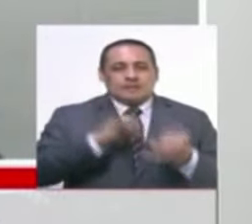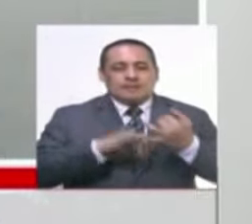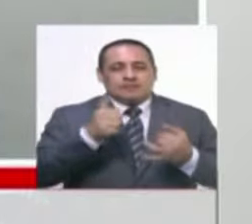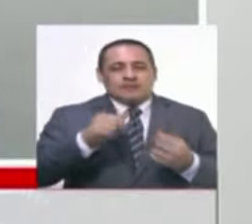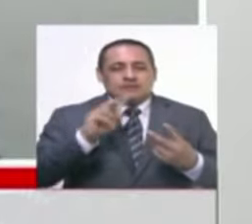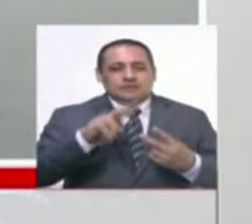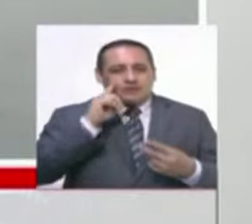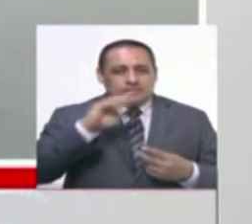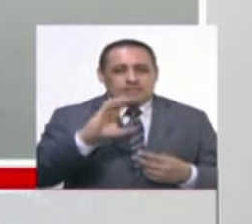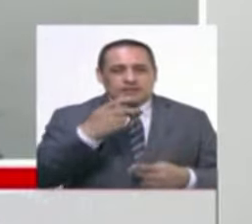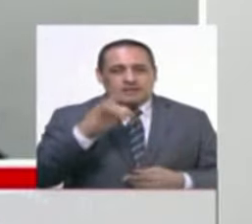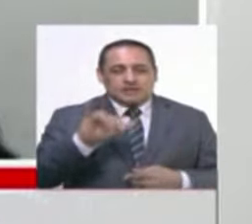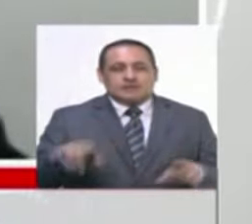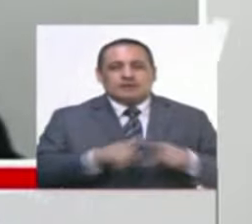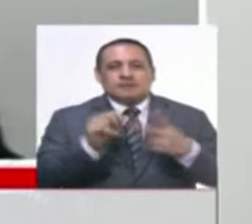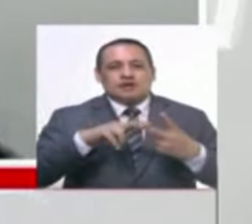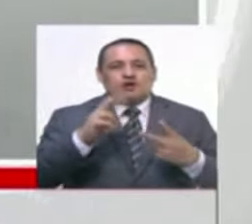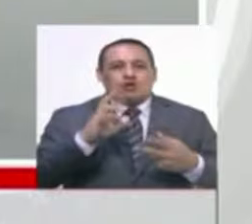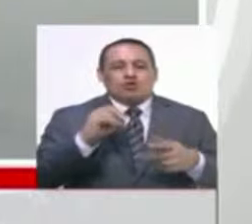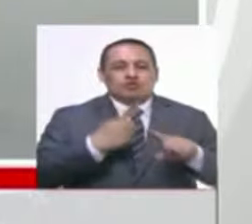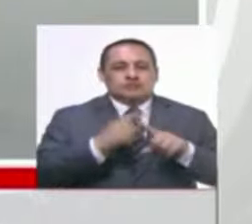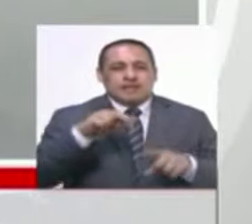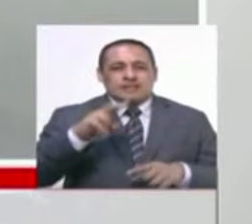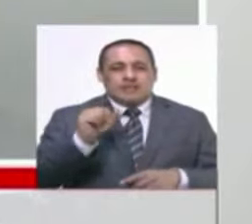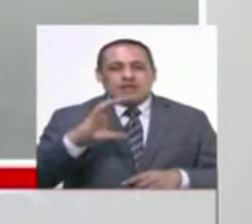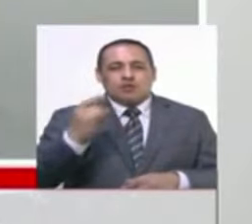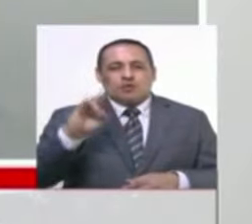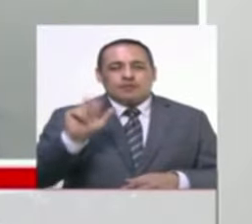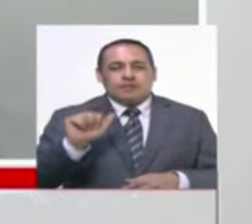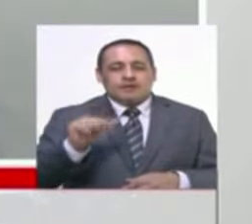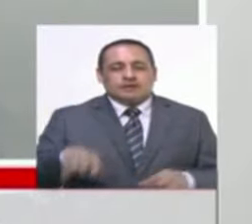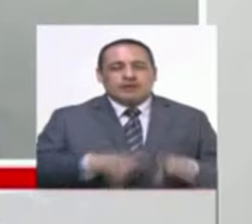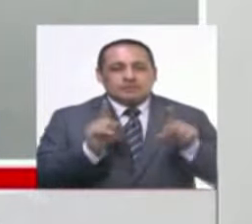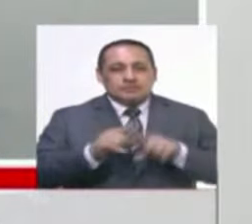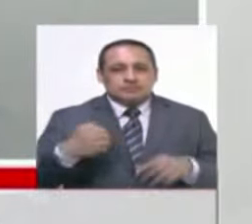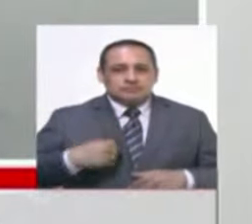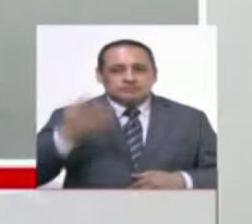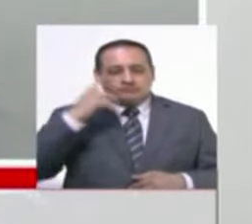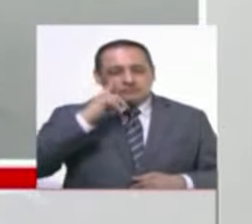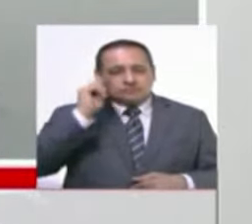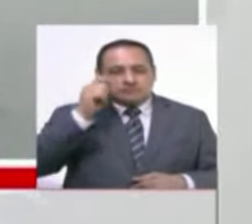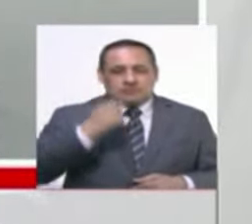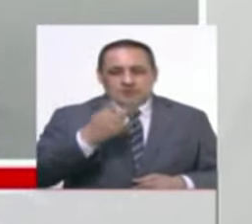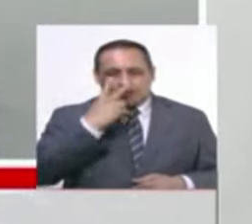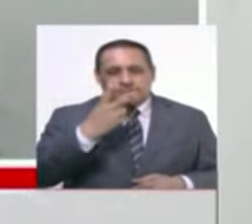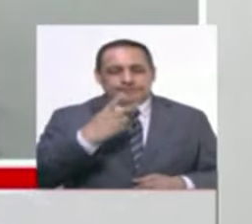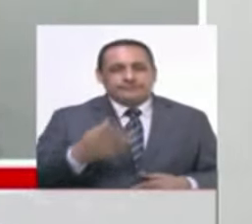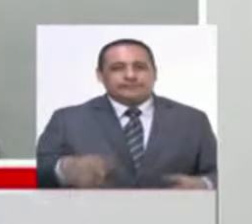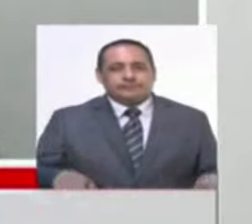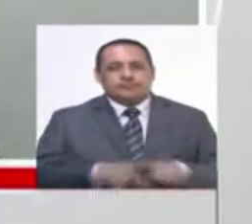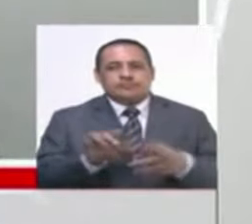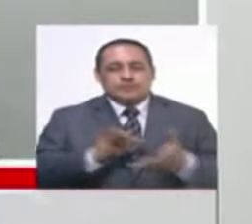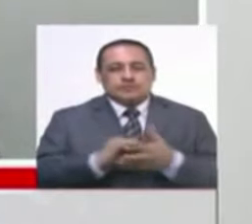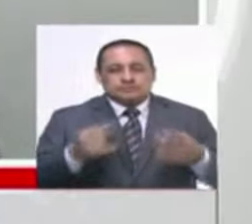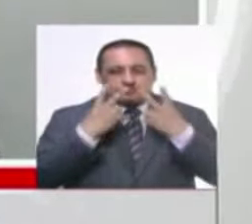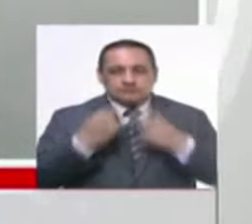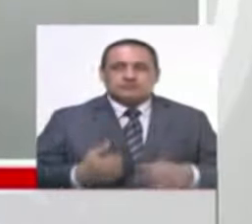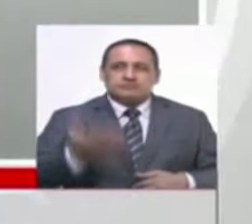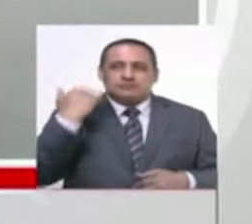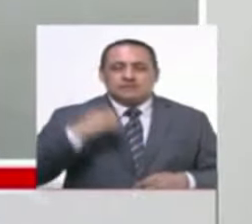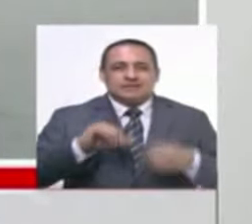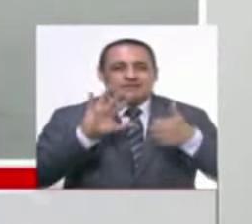Vicky Samoa y la señora Rosana Cueva, que trabajan en el programa Panorama. Yo he sido testigo, yo he visto lo que sacaron el día